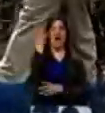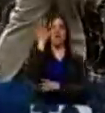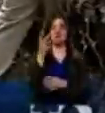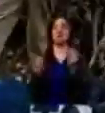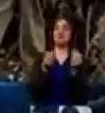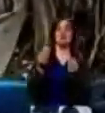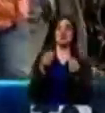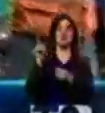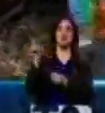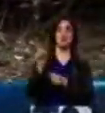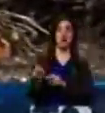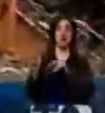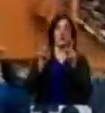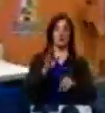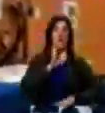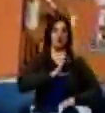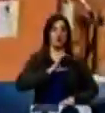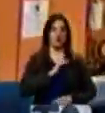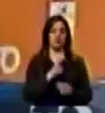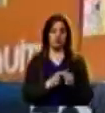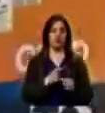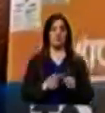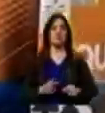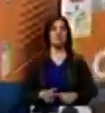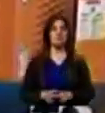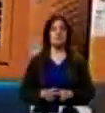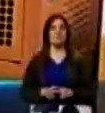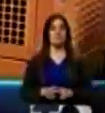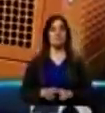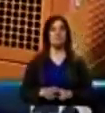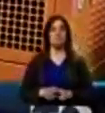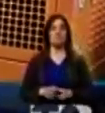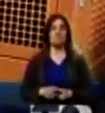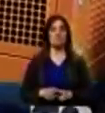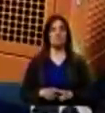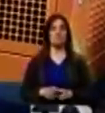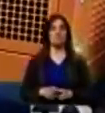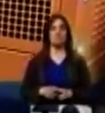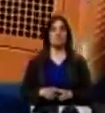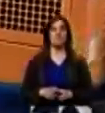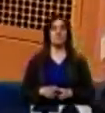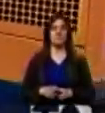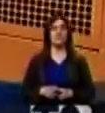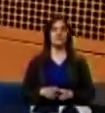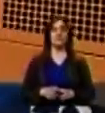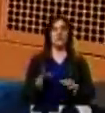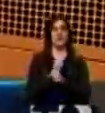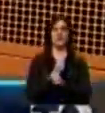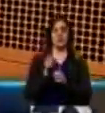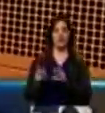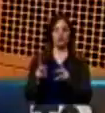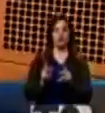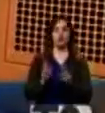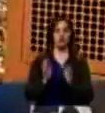de este plan que ejecuta el municipio de Quito, donde se está realizando este procedimiento para obtener este abono que